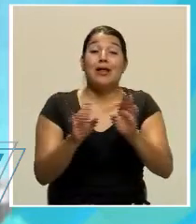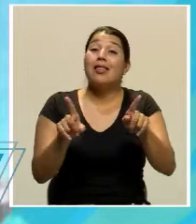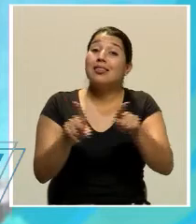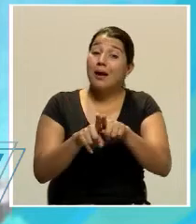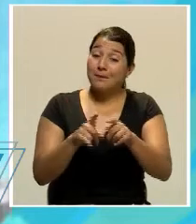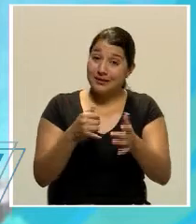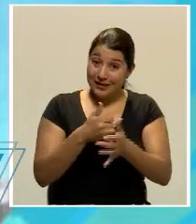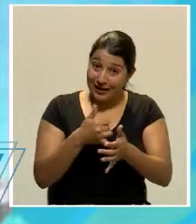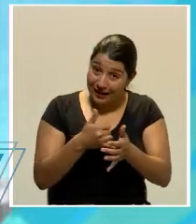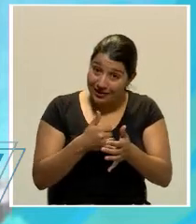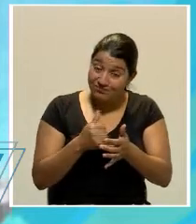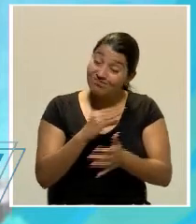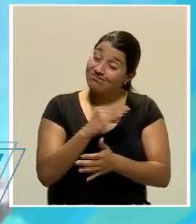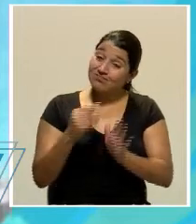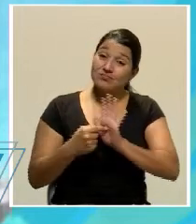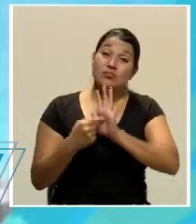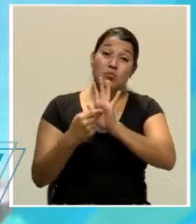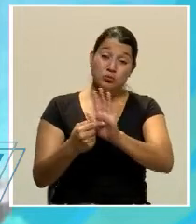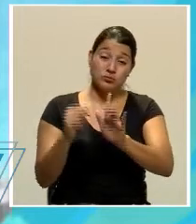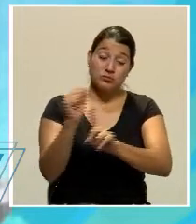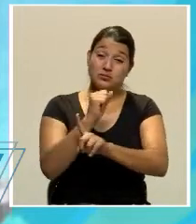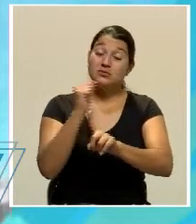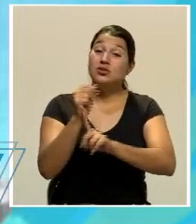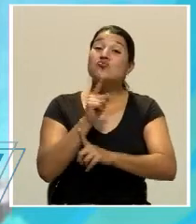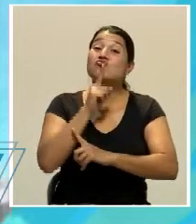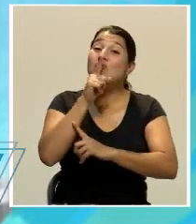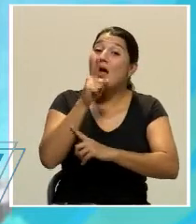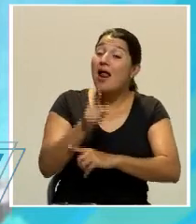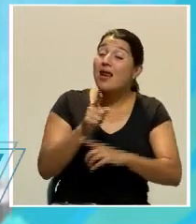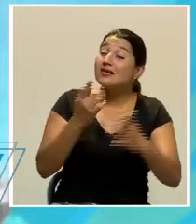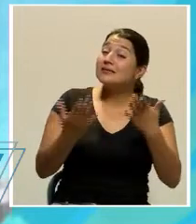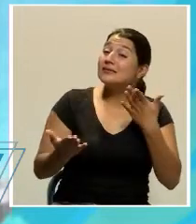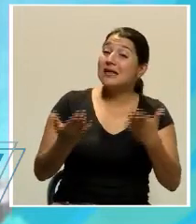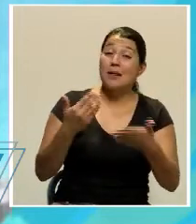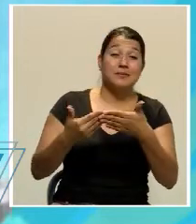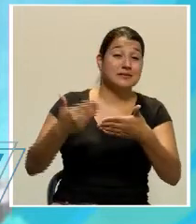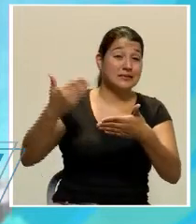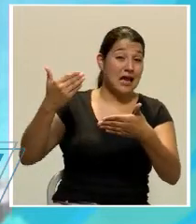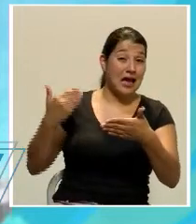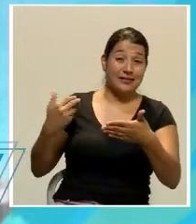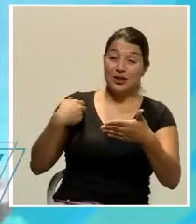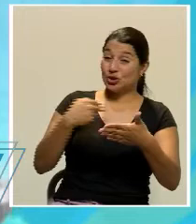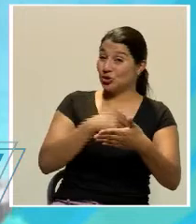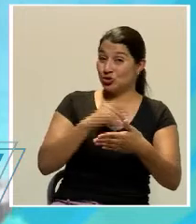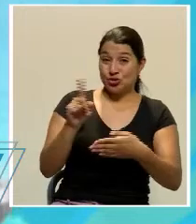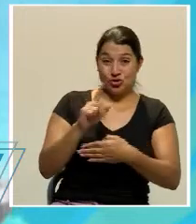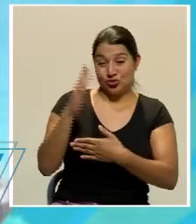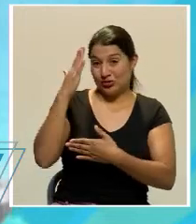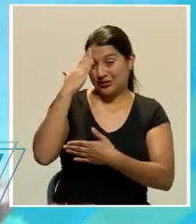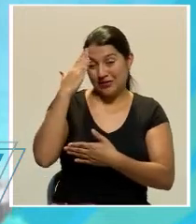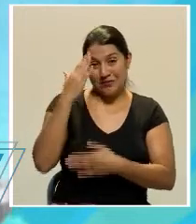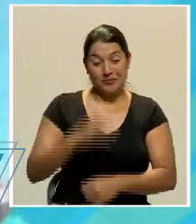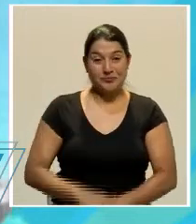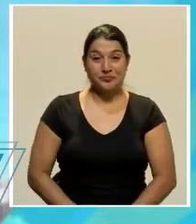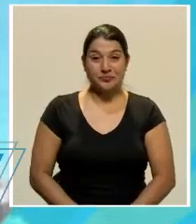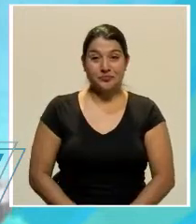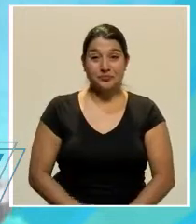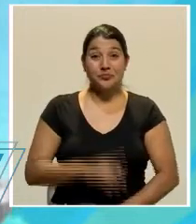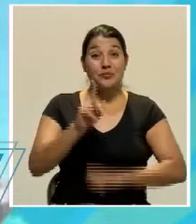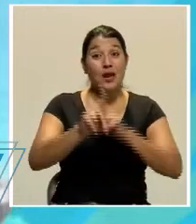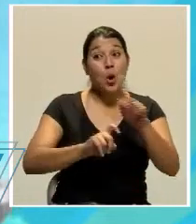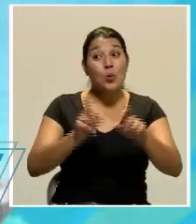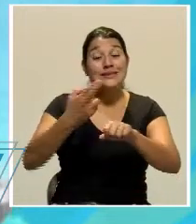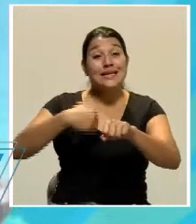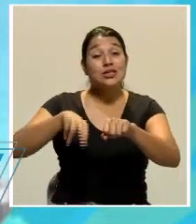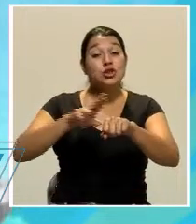y que, bueno, refleja una realidad que tal vez en años anteriores no teníamos con esa claridad. La encuesta